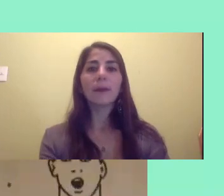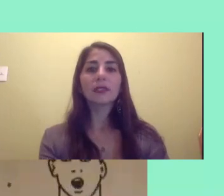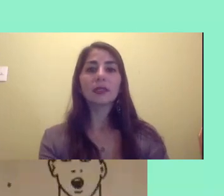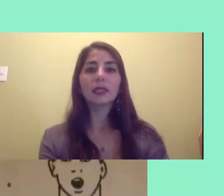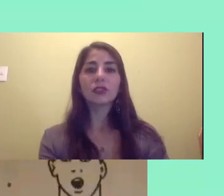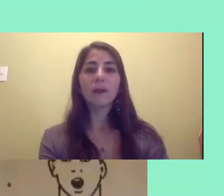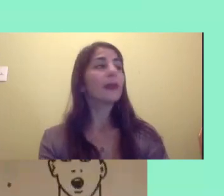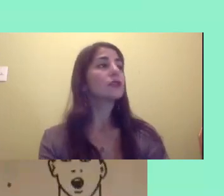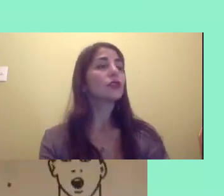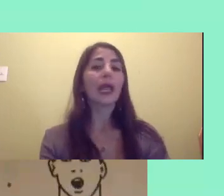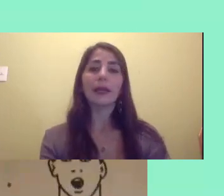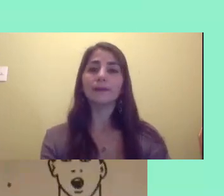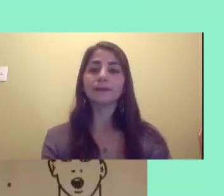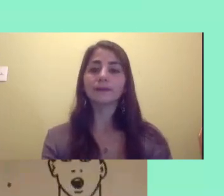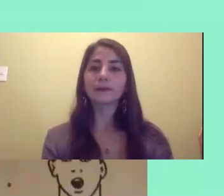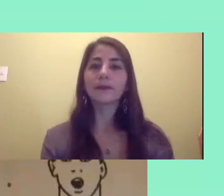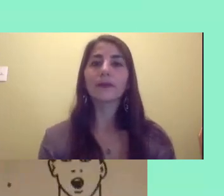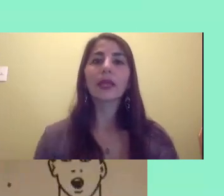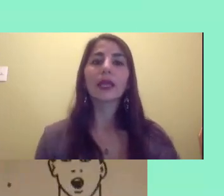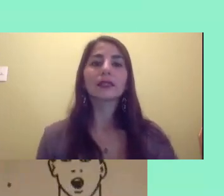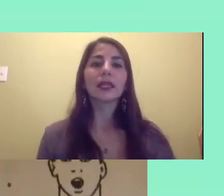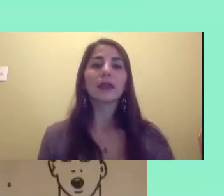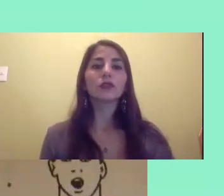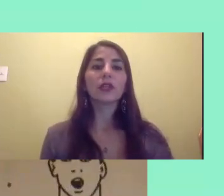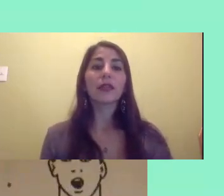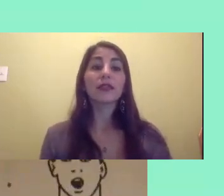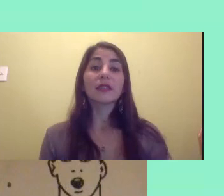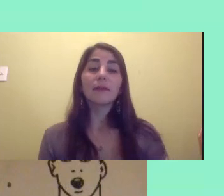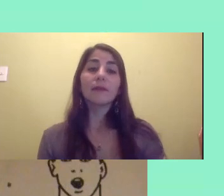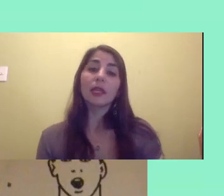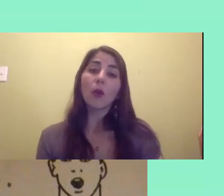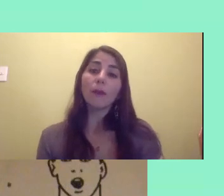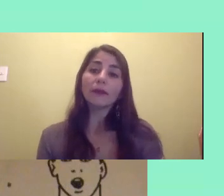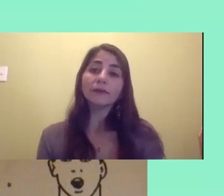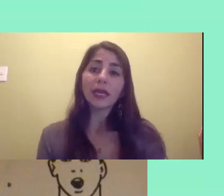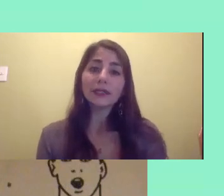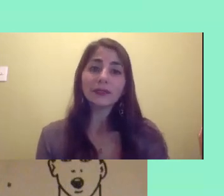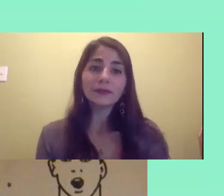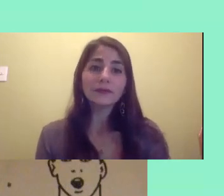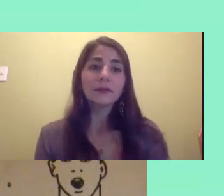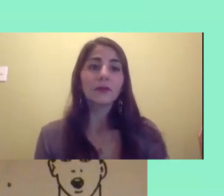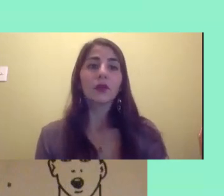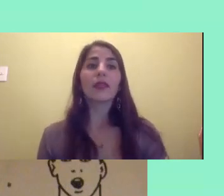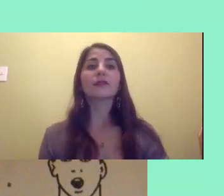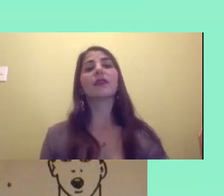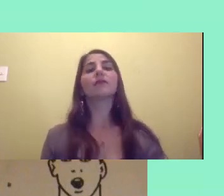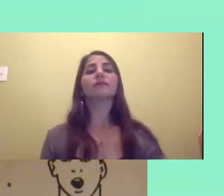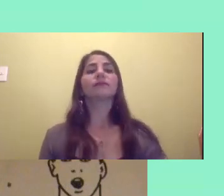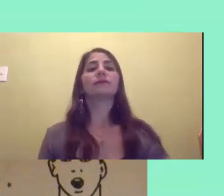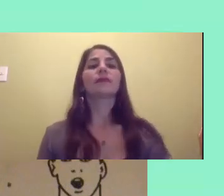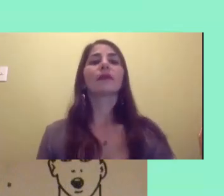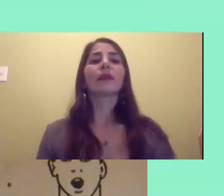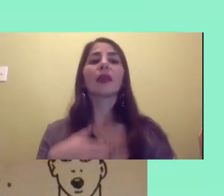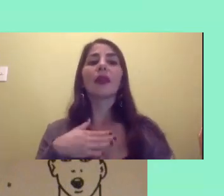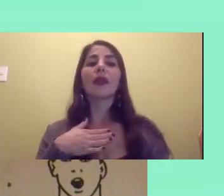Para hacer una presentación personal, si queremos decir mi nombre es, voy a decir,